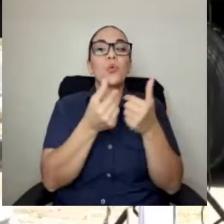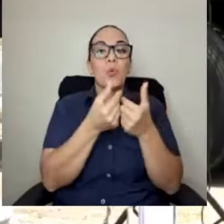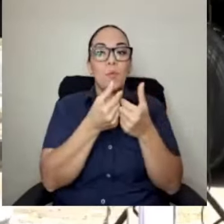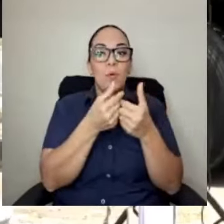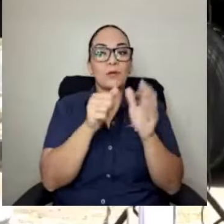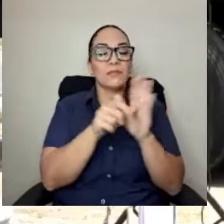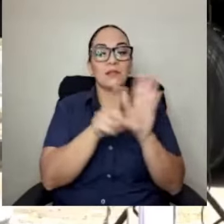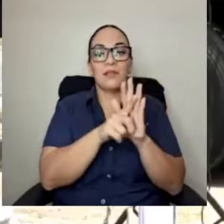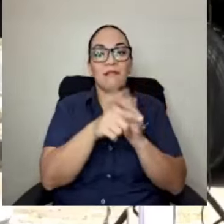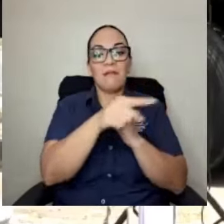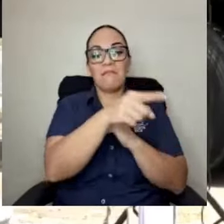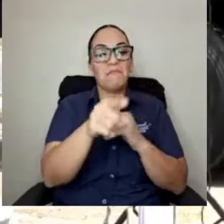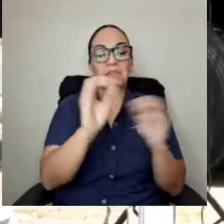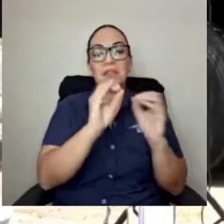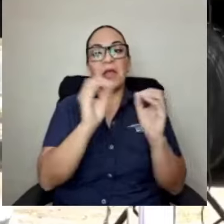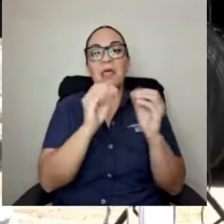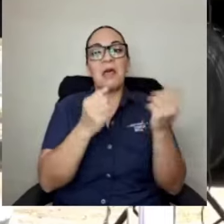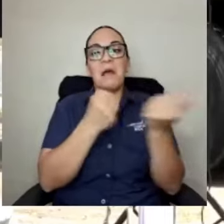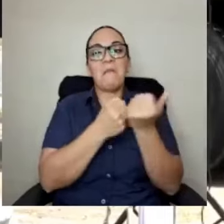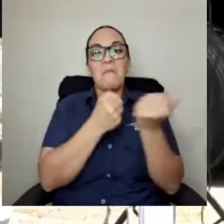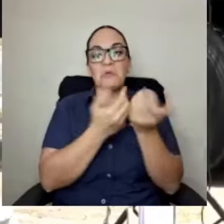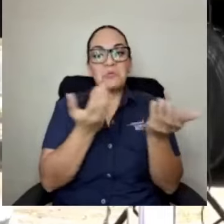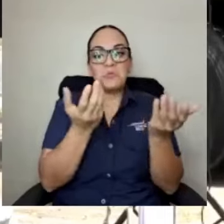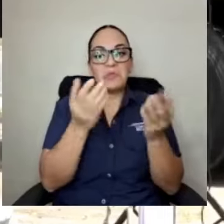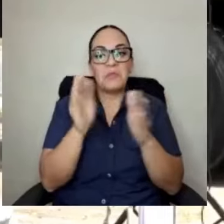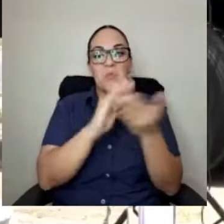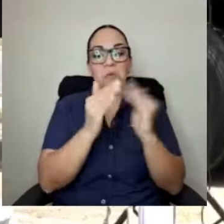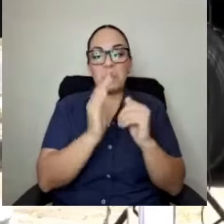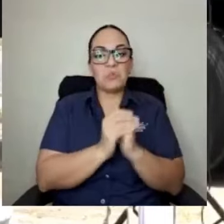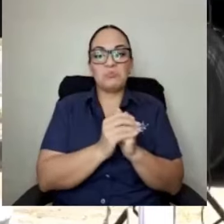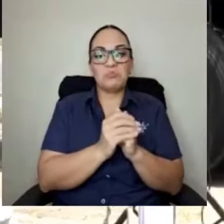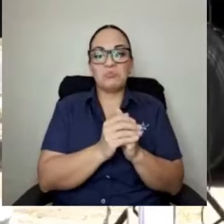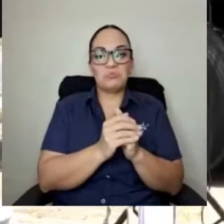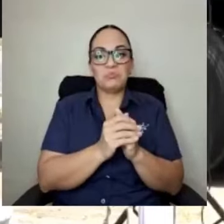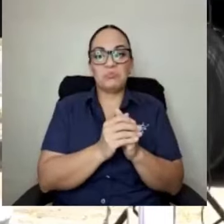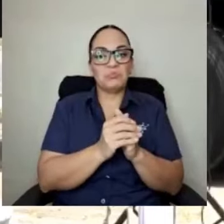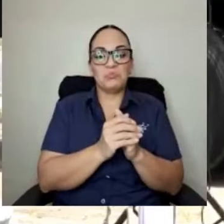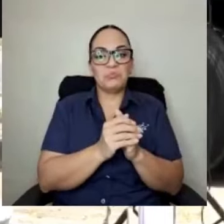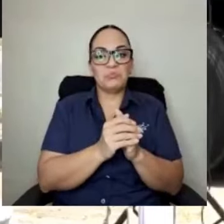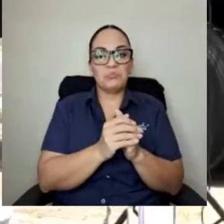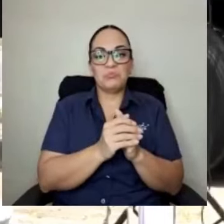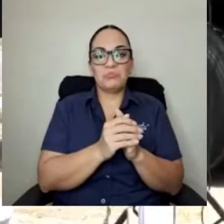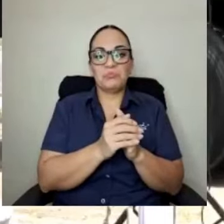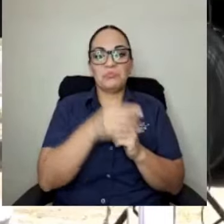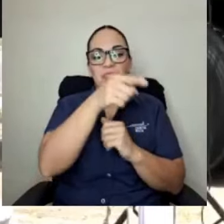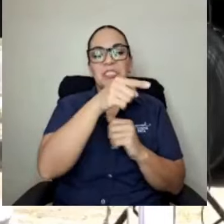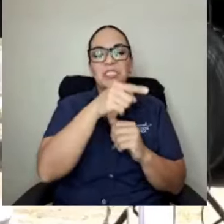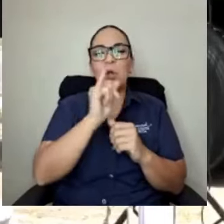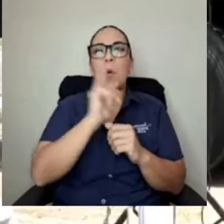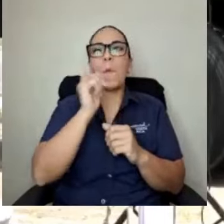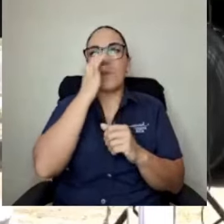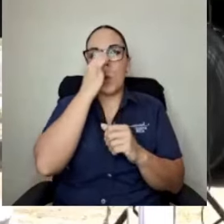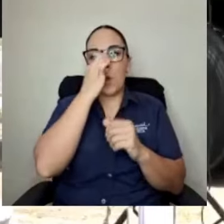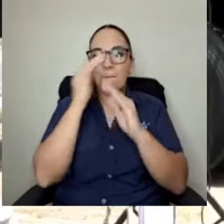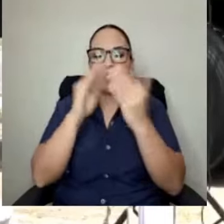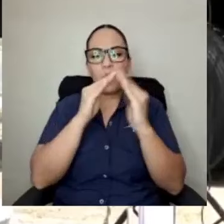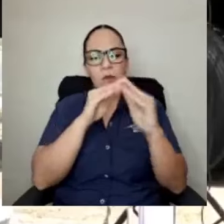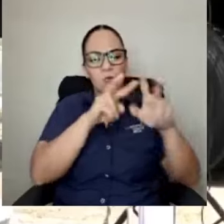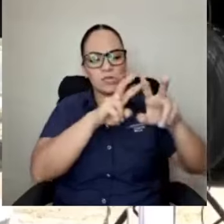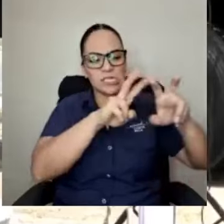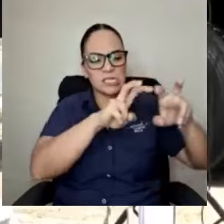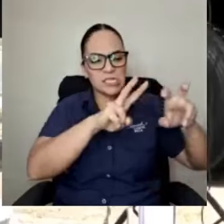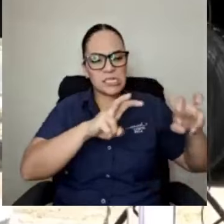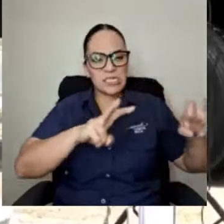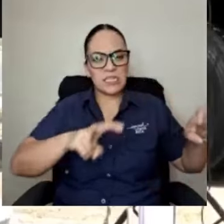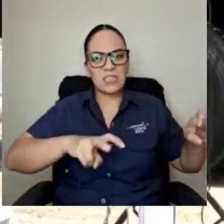tiene el apoyo ni del que tiene una negativa, una sanción, un escarnio, hablando de censura,